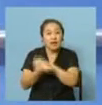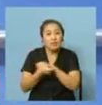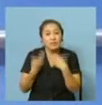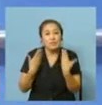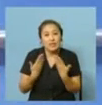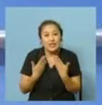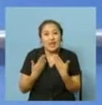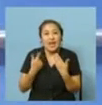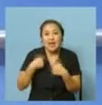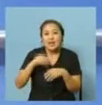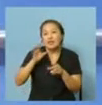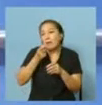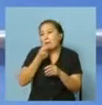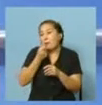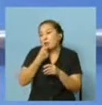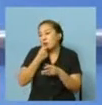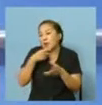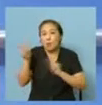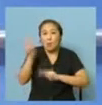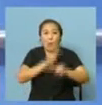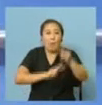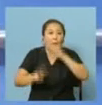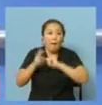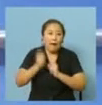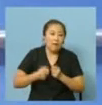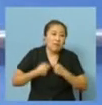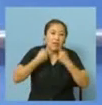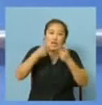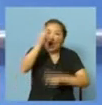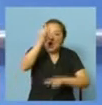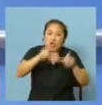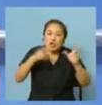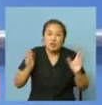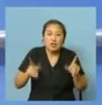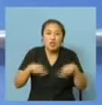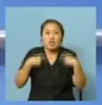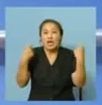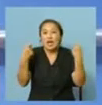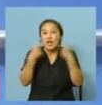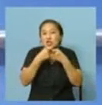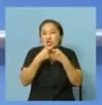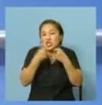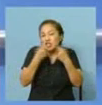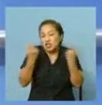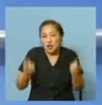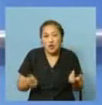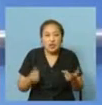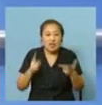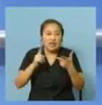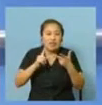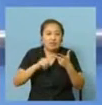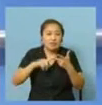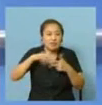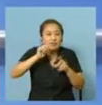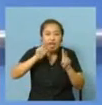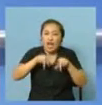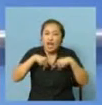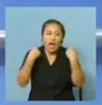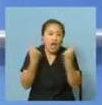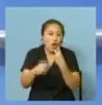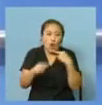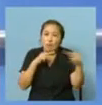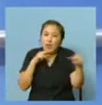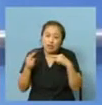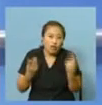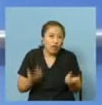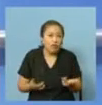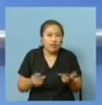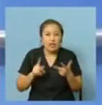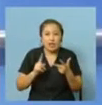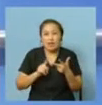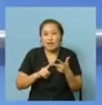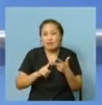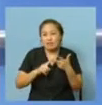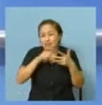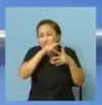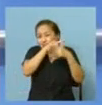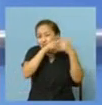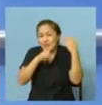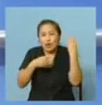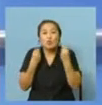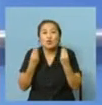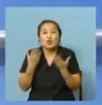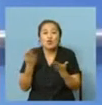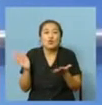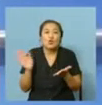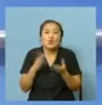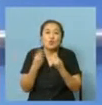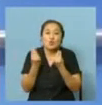que se ha redireccionado a través de instituciones que son organizaciones no gubernamentales a comedores merenderos y